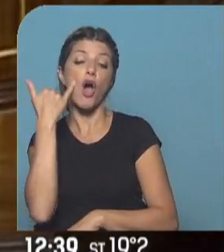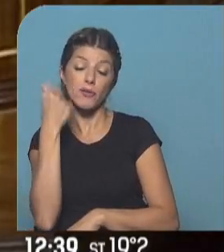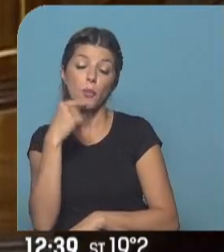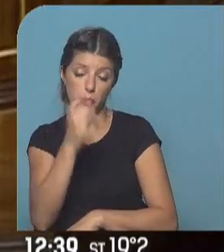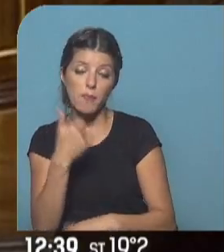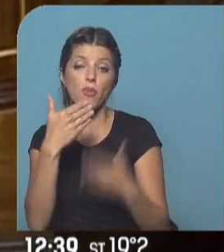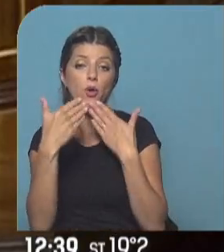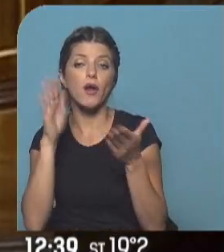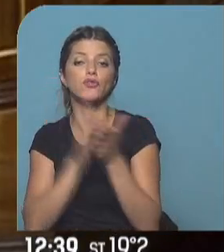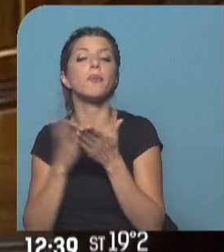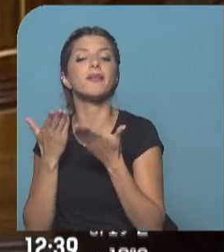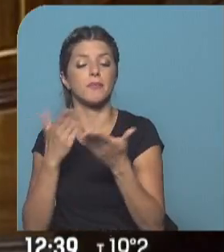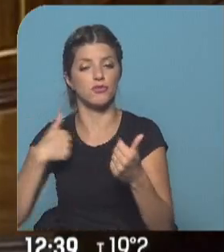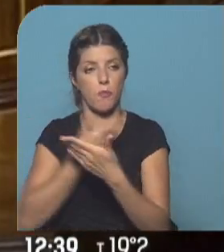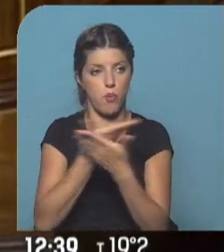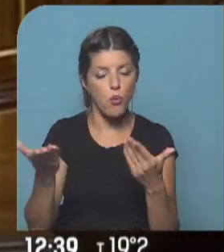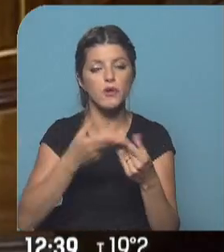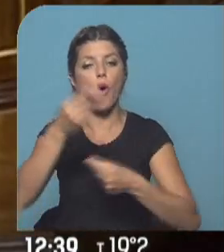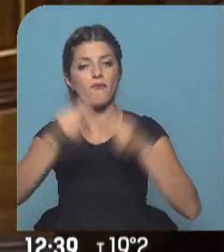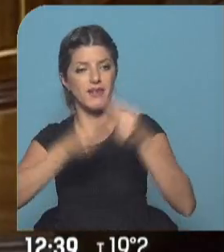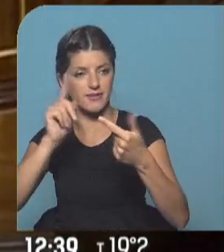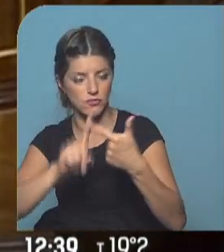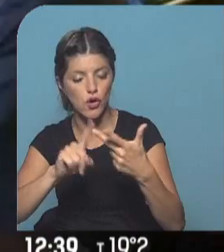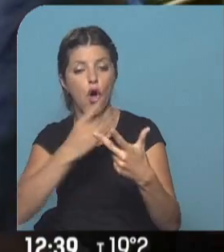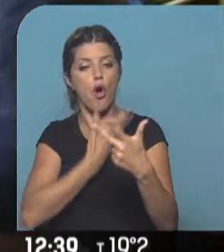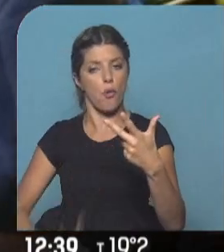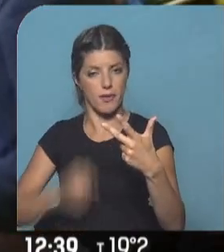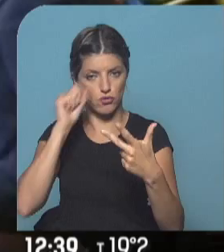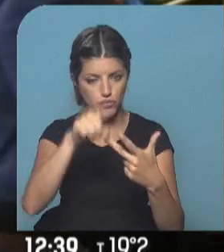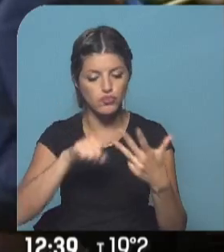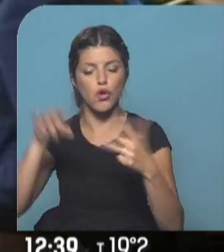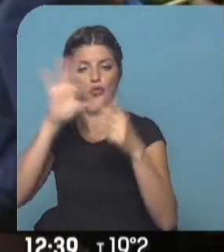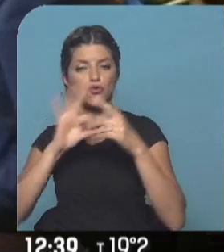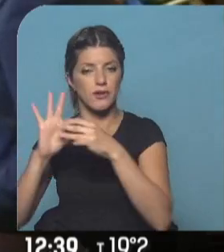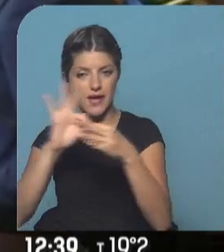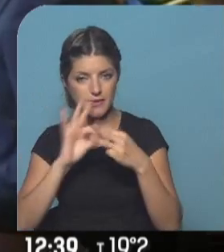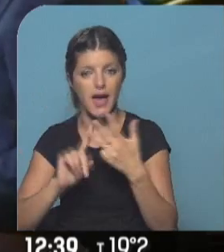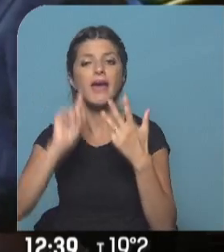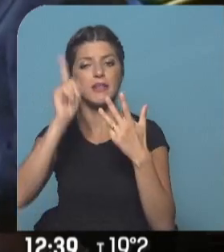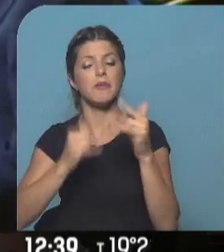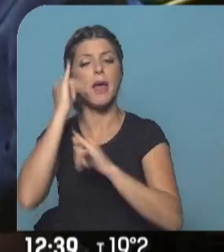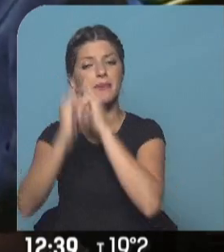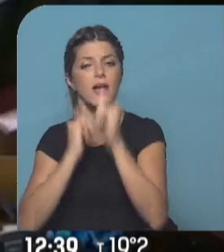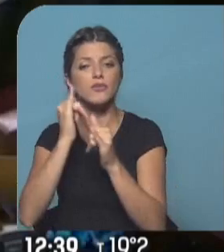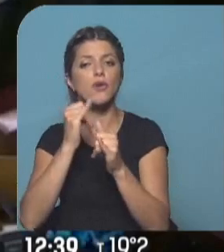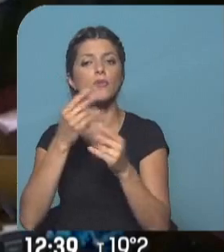sobre servicios públicos, financiación, autogobierno, solidaridad y rendición de cuentas con la